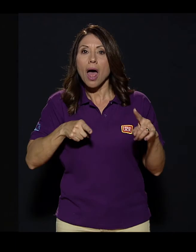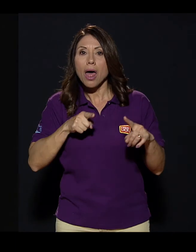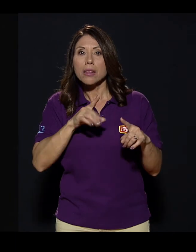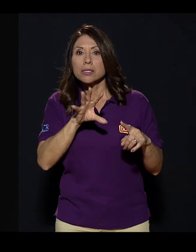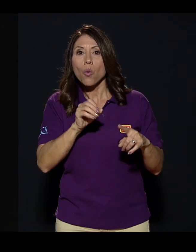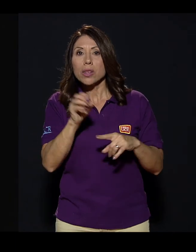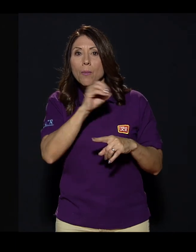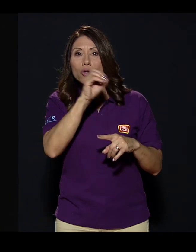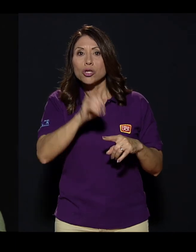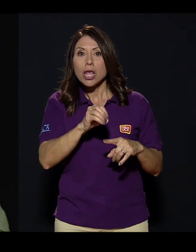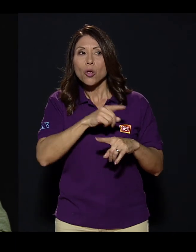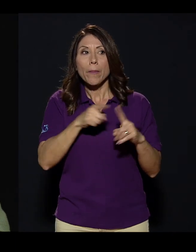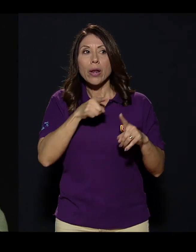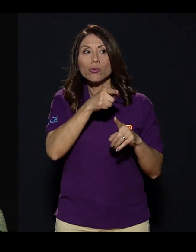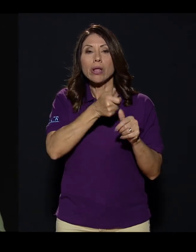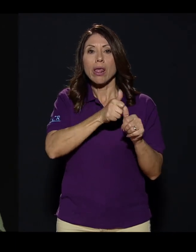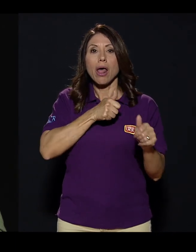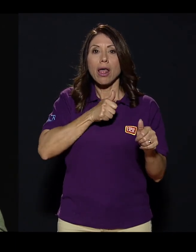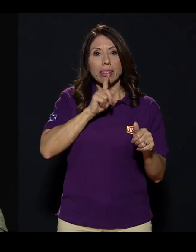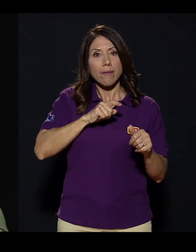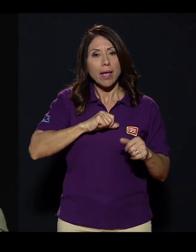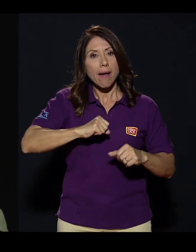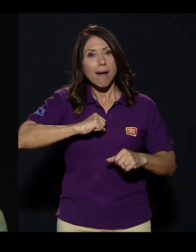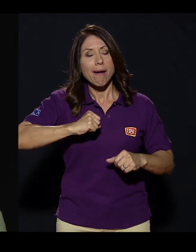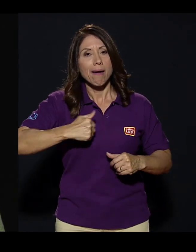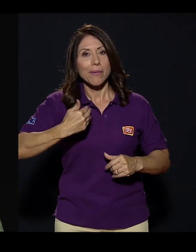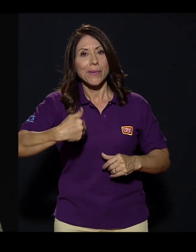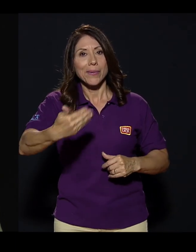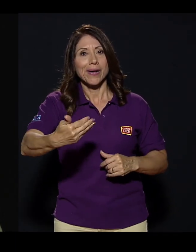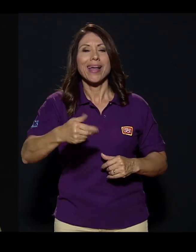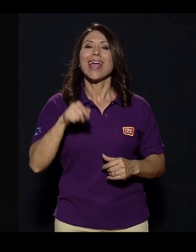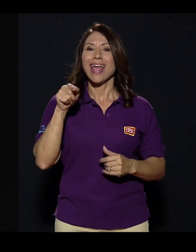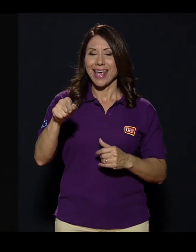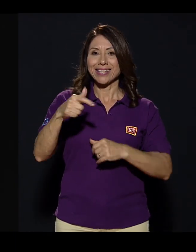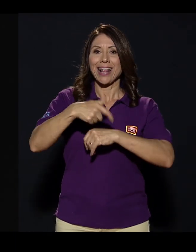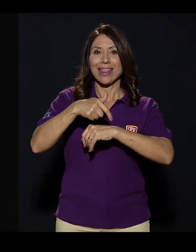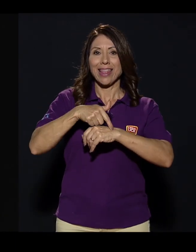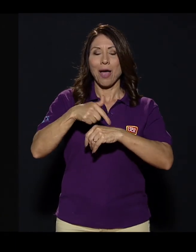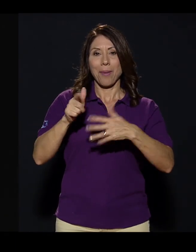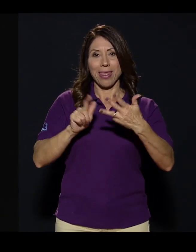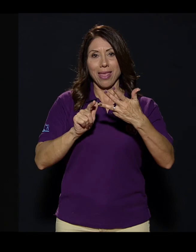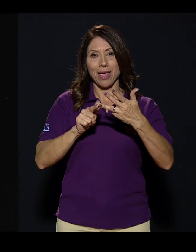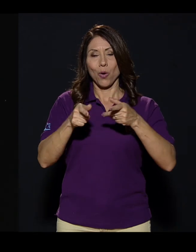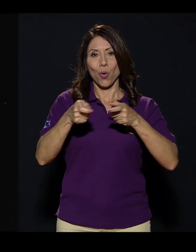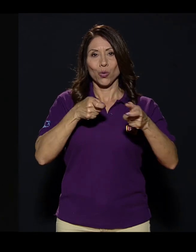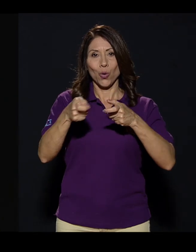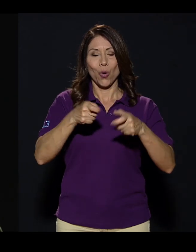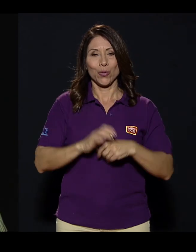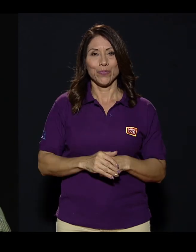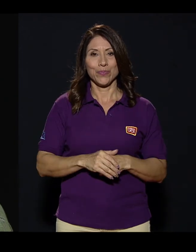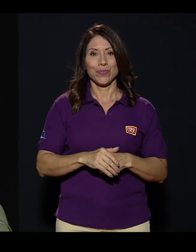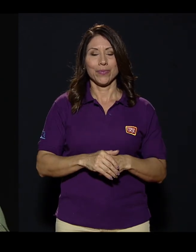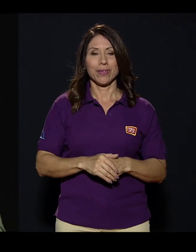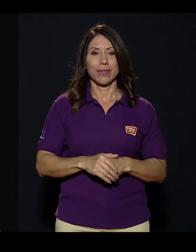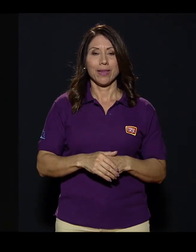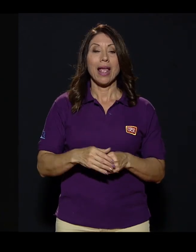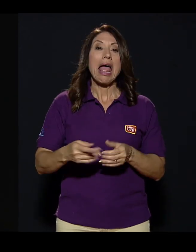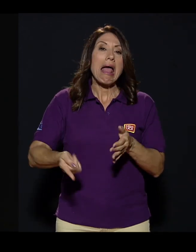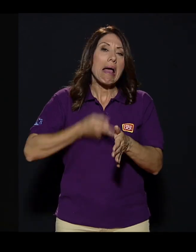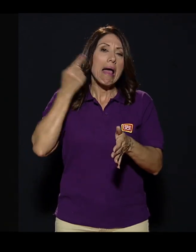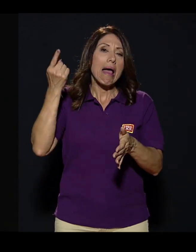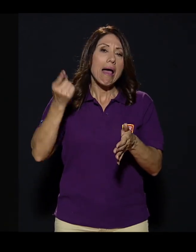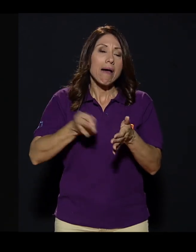control. Y en algunos momentos, dependiendo de lo que se valore, uno puede hacer cambios en el proyecto